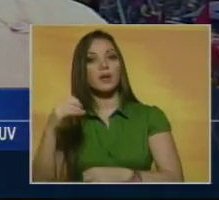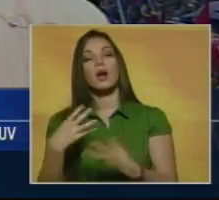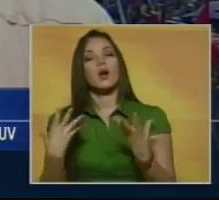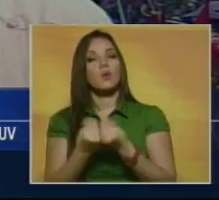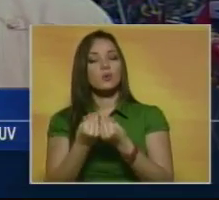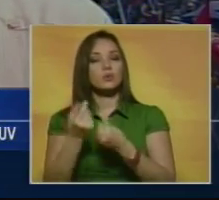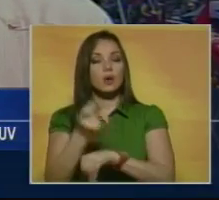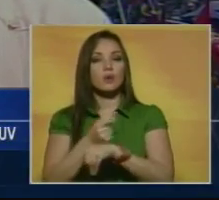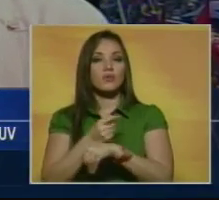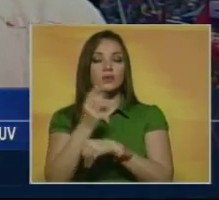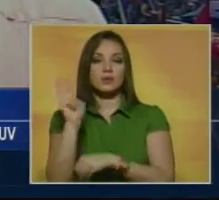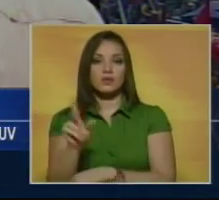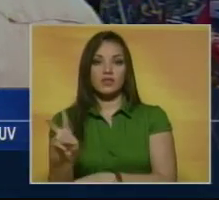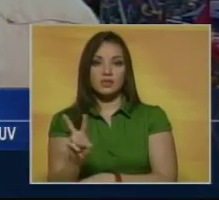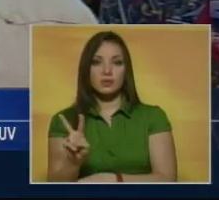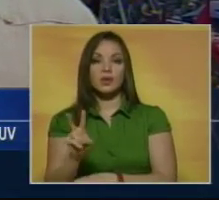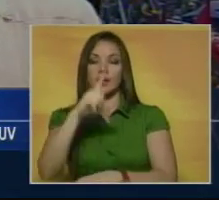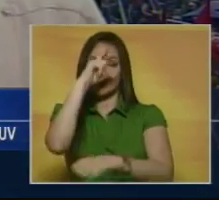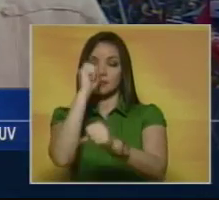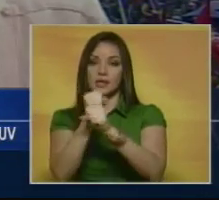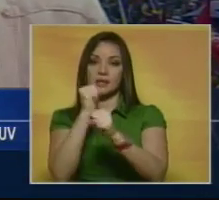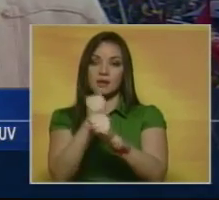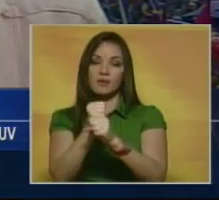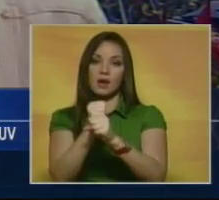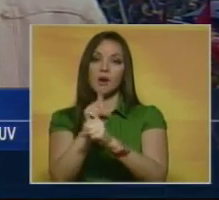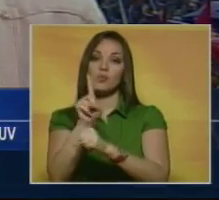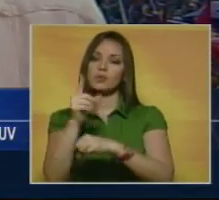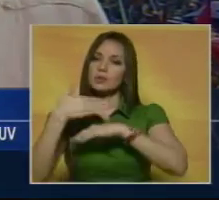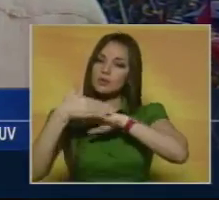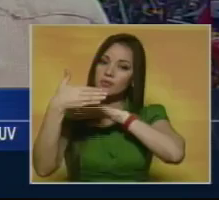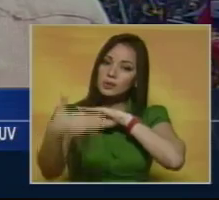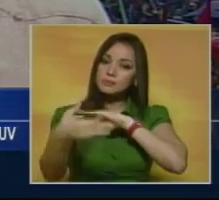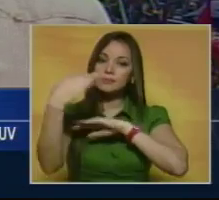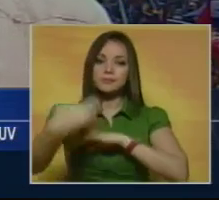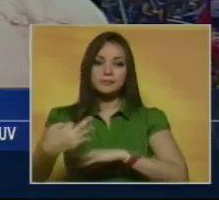de Venezuela para trabajar por una frontera que hemos llamado segura, sin violencia, por una